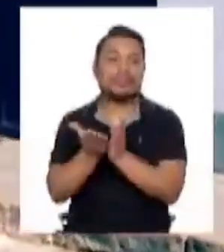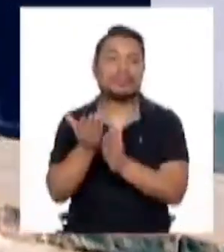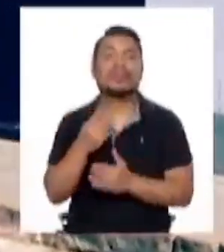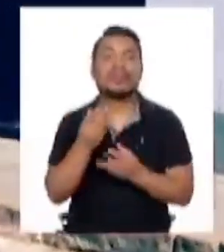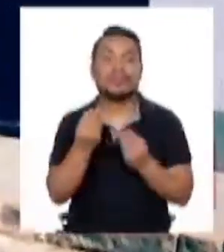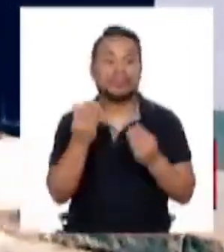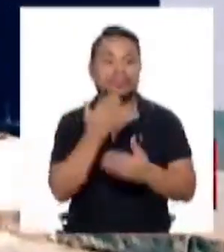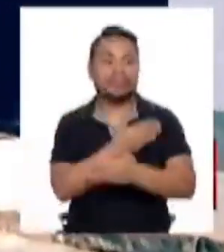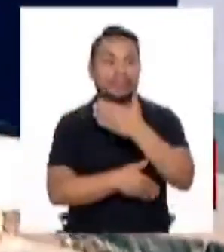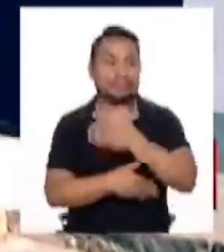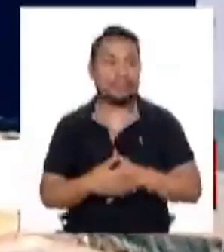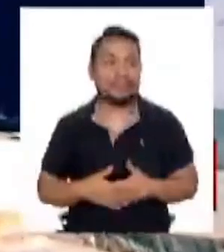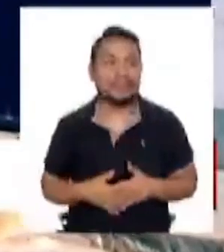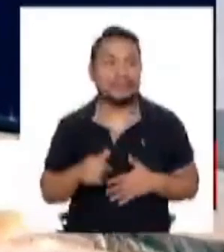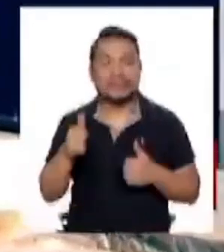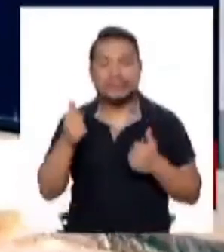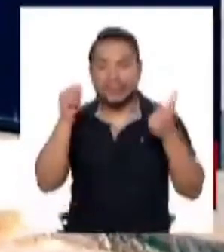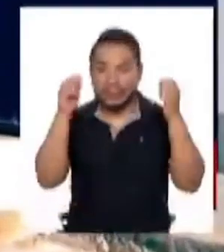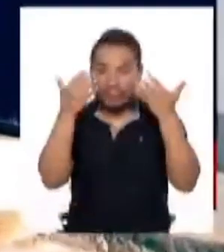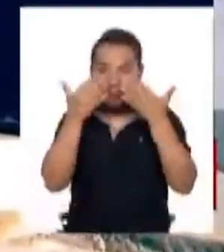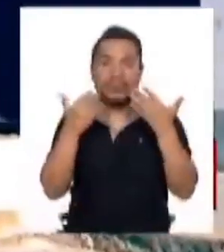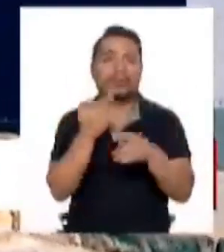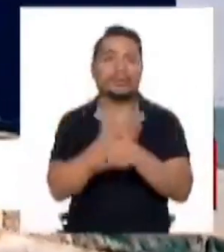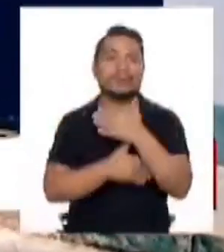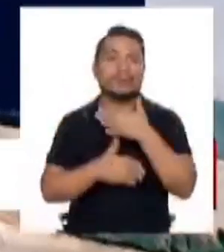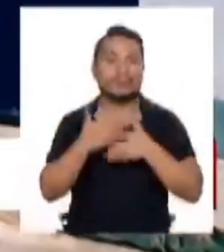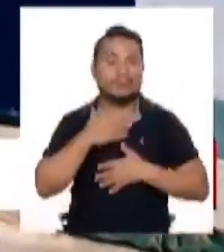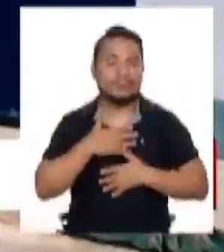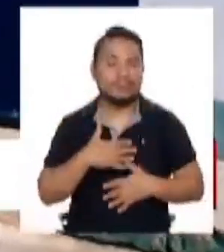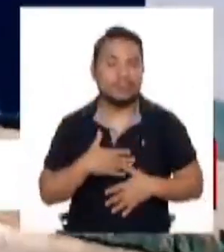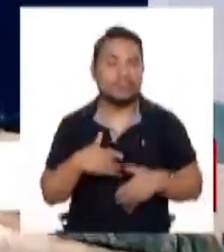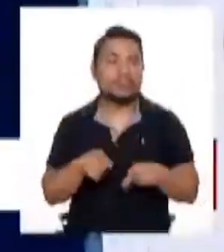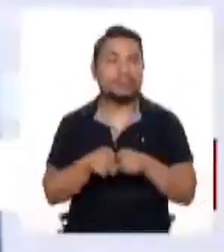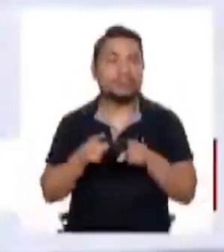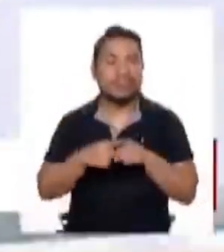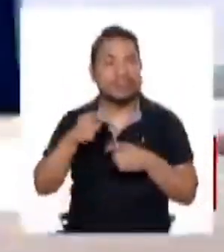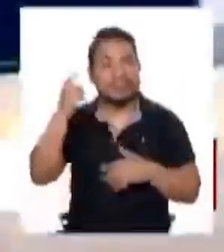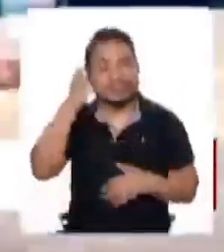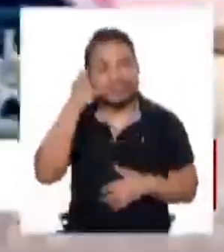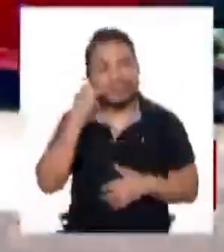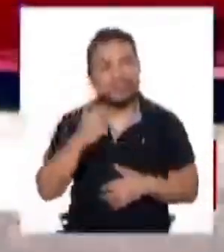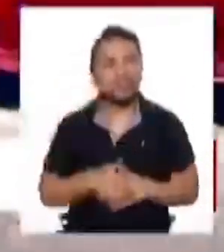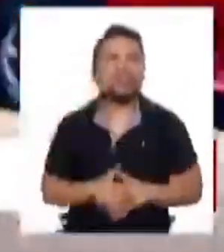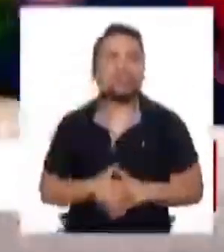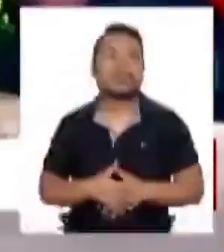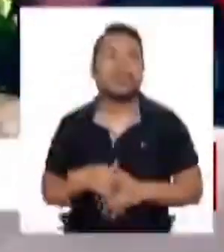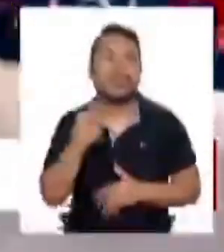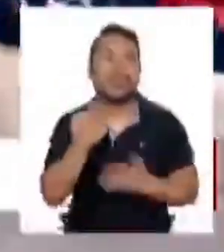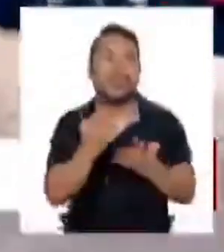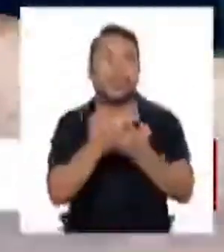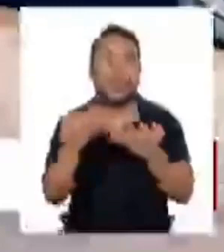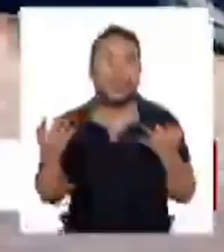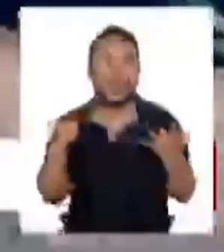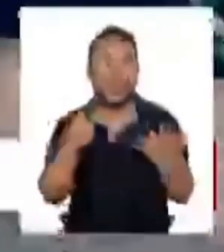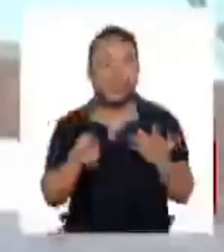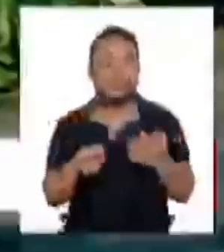discapacidades están desde autismo, discapacidad motriz y también intelectual. Primer punto, en la fachada, maleza.